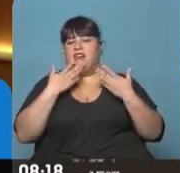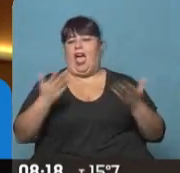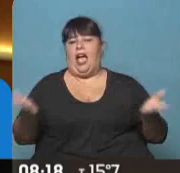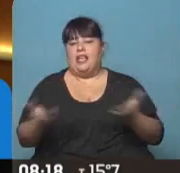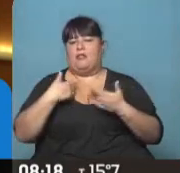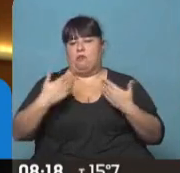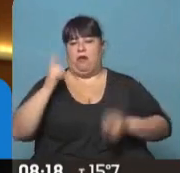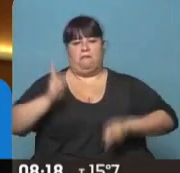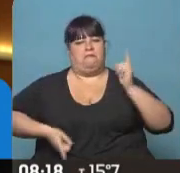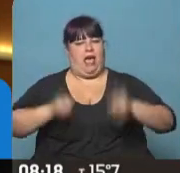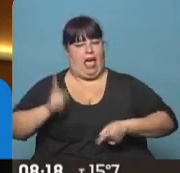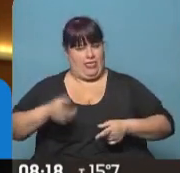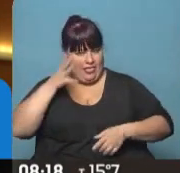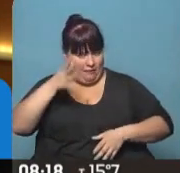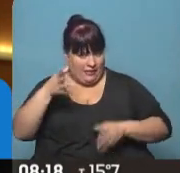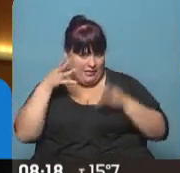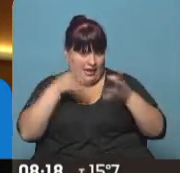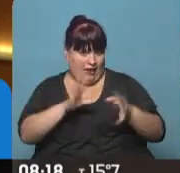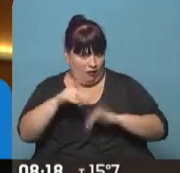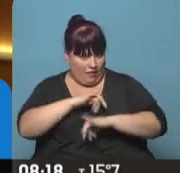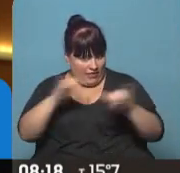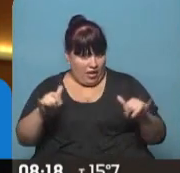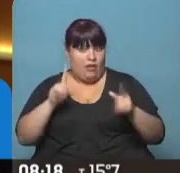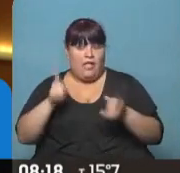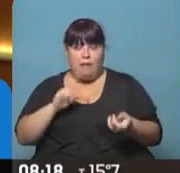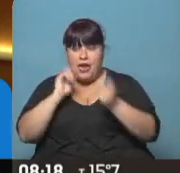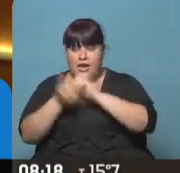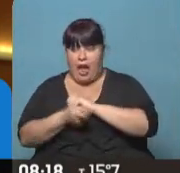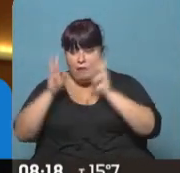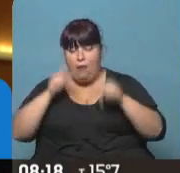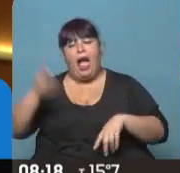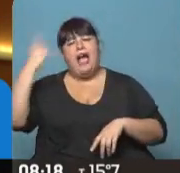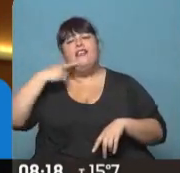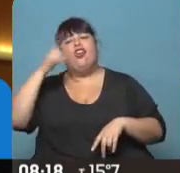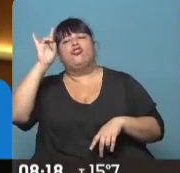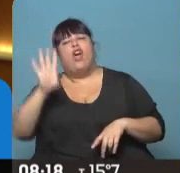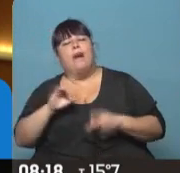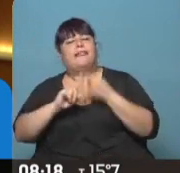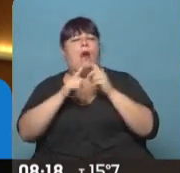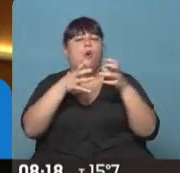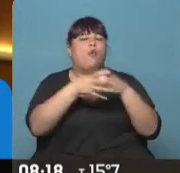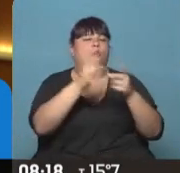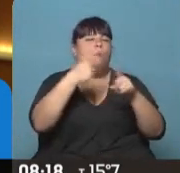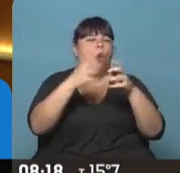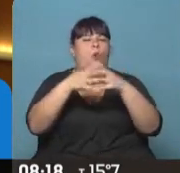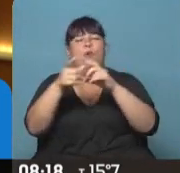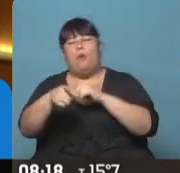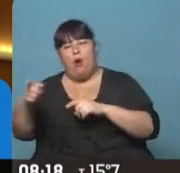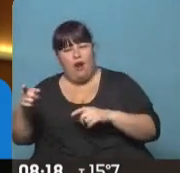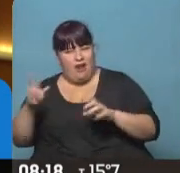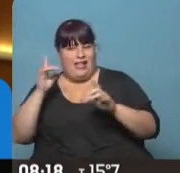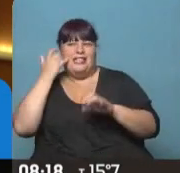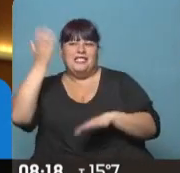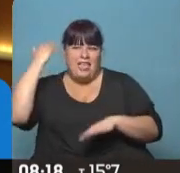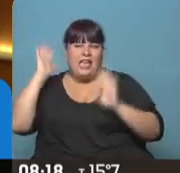impulsado o autorizado a hacer semejante ataque como este que anunció. Y ha modificado una estrategia. Había dicho que solo iba a ir a acuerdos sectoriales,